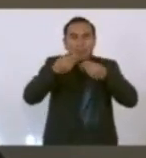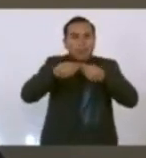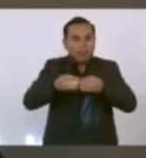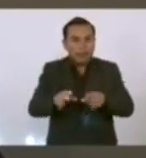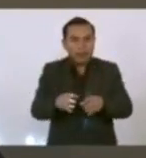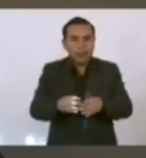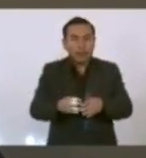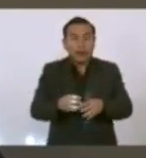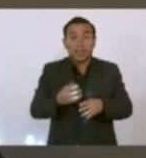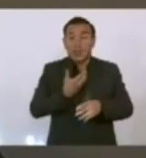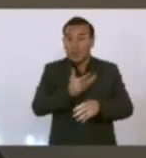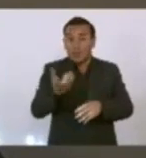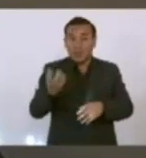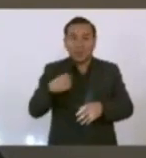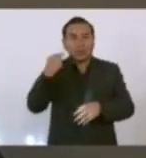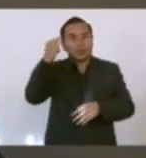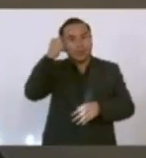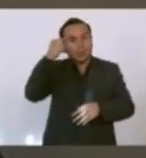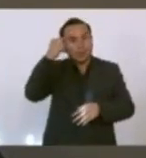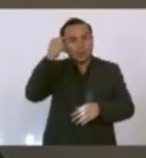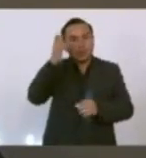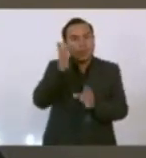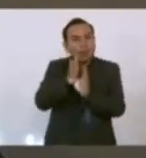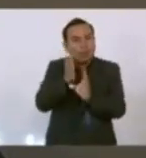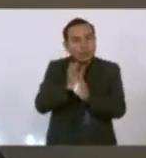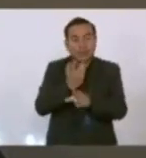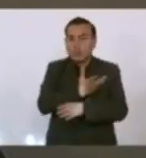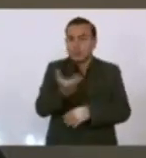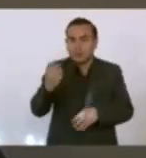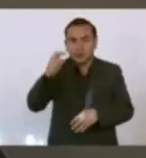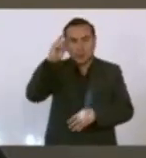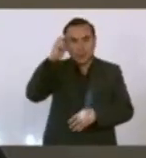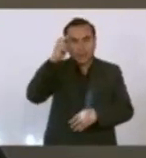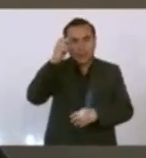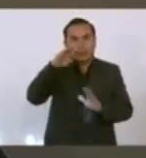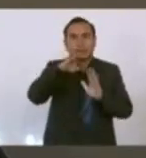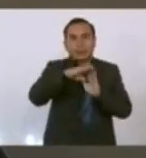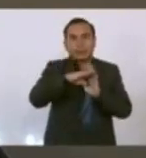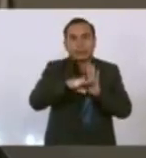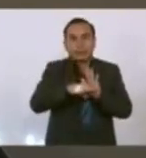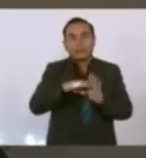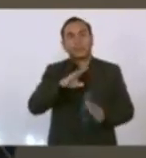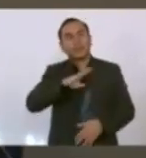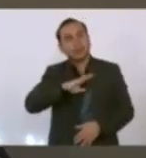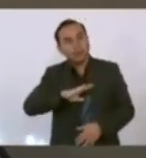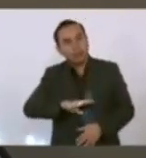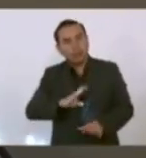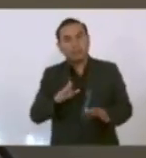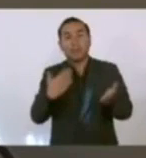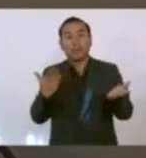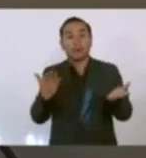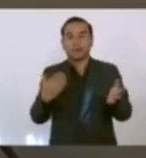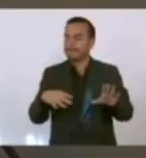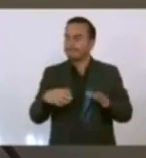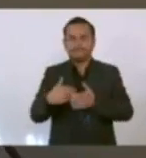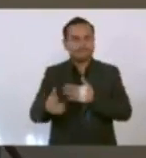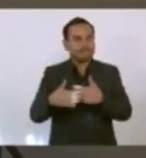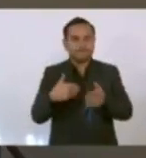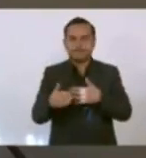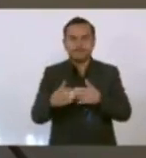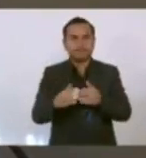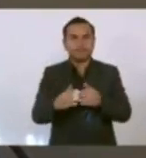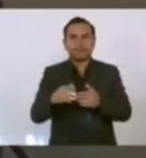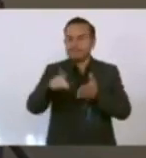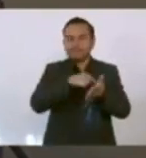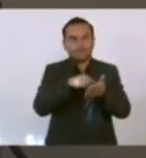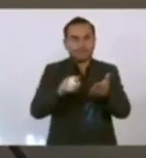impacto psicológico, el impacto en todo sentido en Italia, pero se encuarentenó con el virus adentro. Y